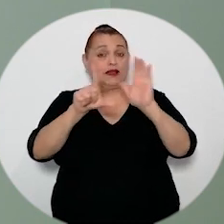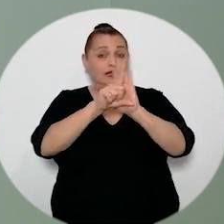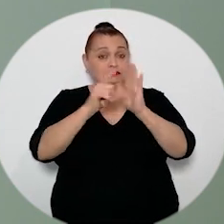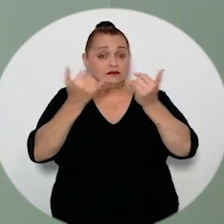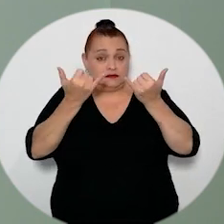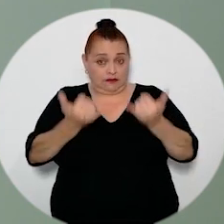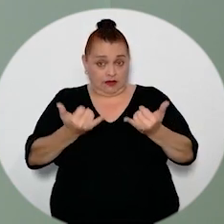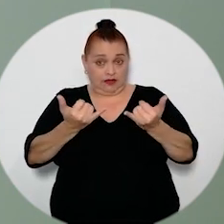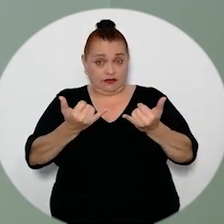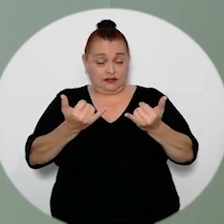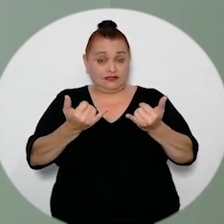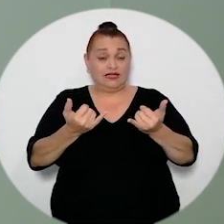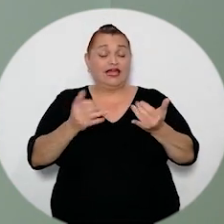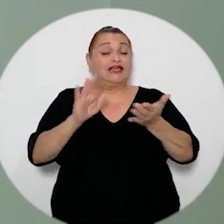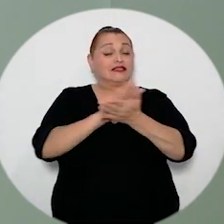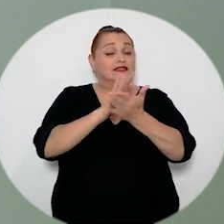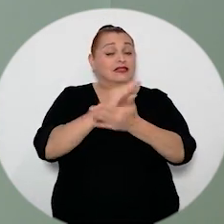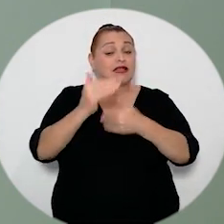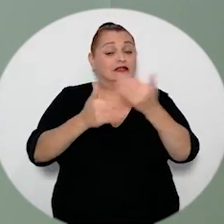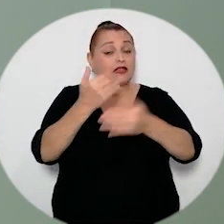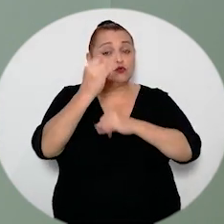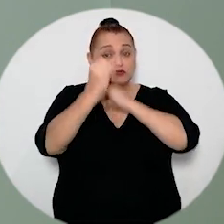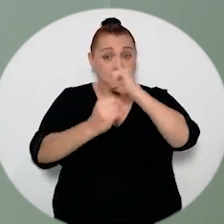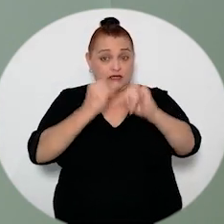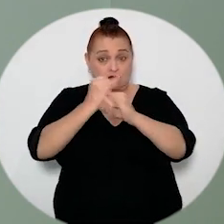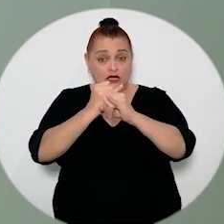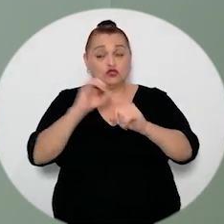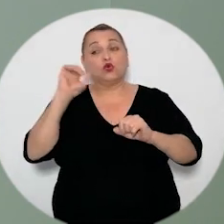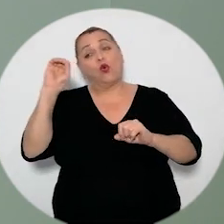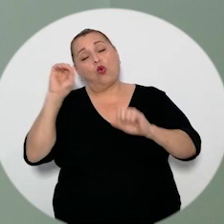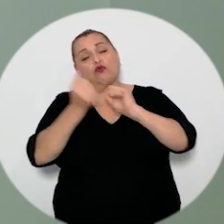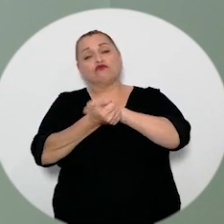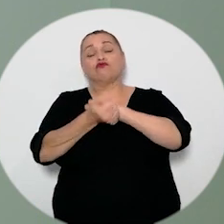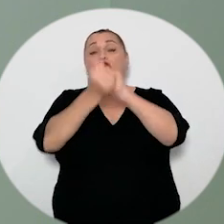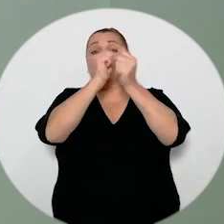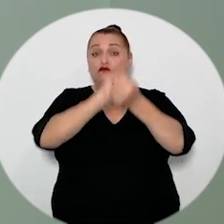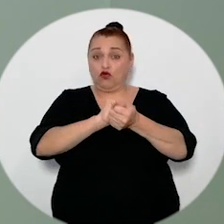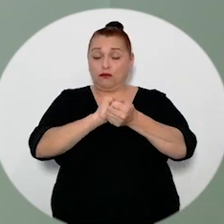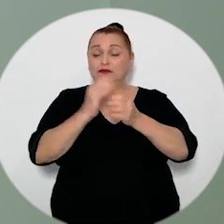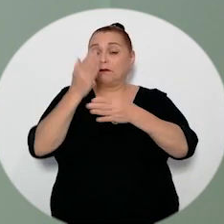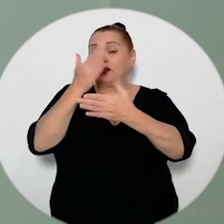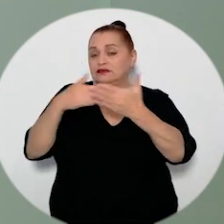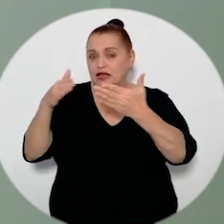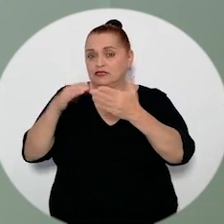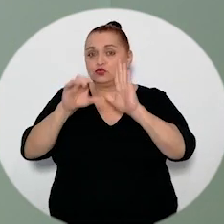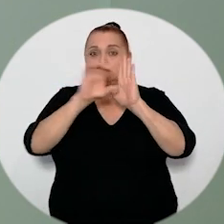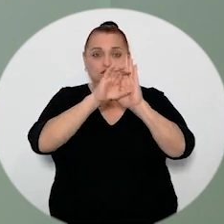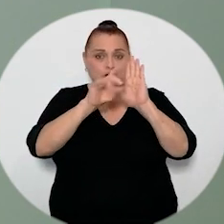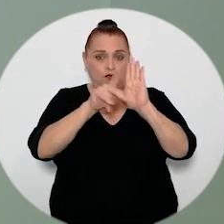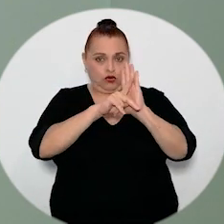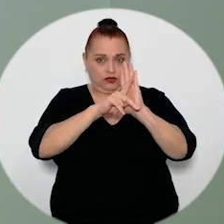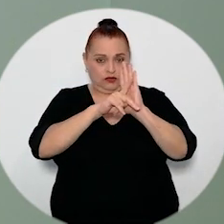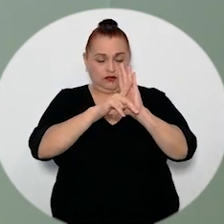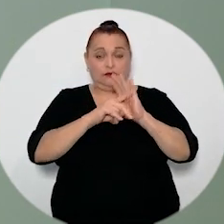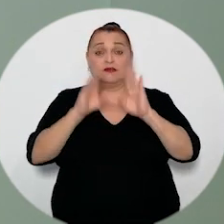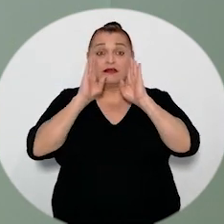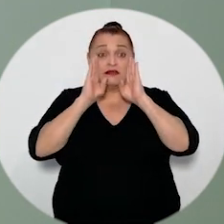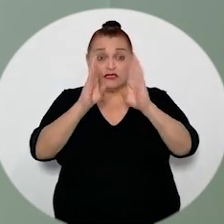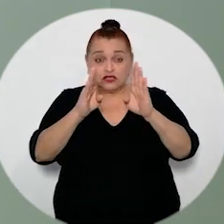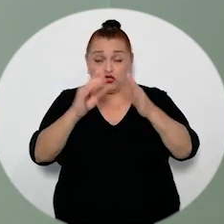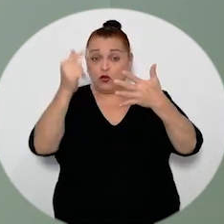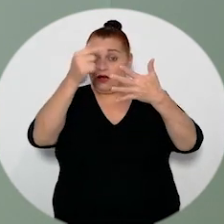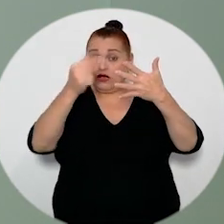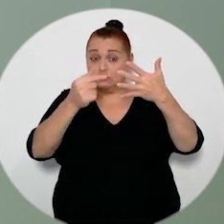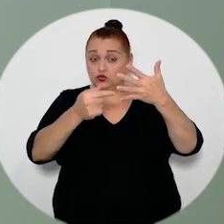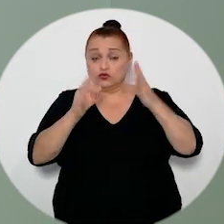de leyes vigentes, tratados internacionales o incluso reformas parciales a la Constitución Política. Ahora bien, en